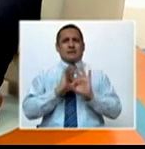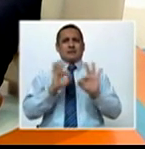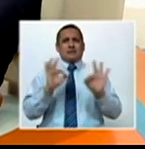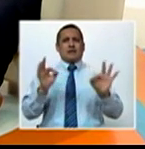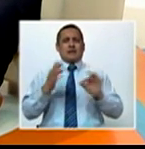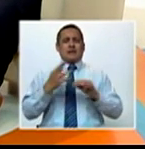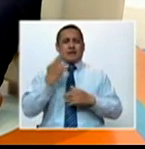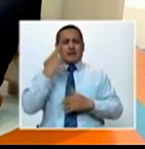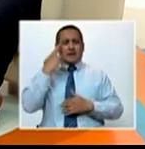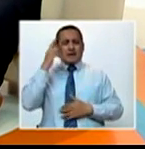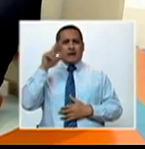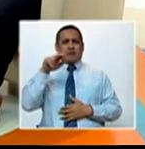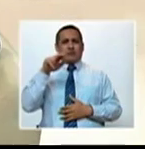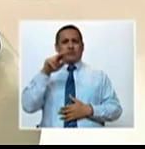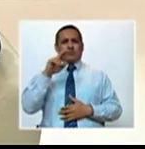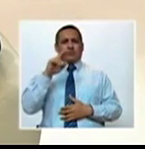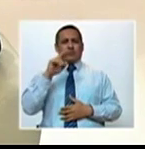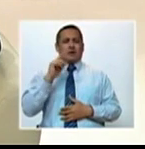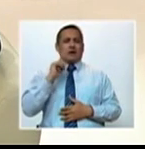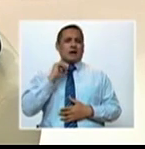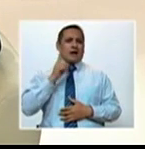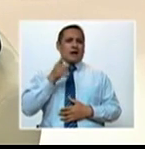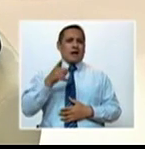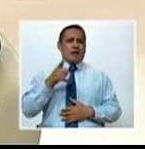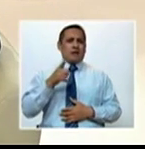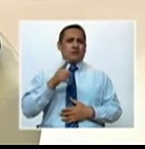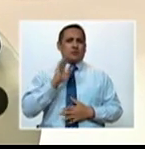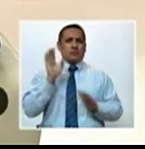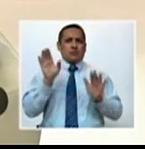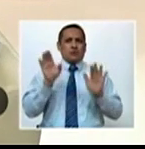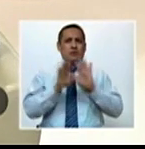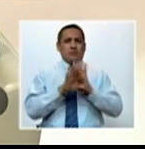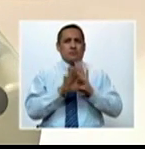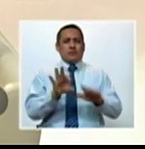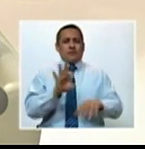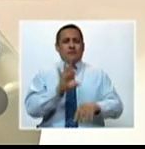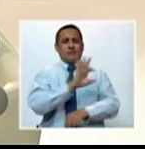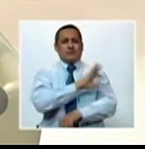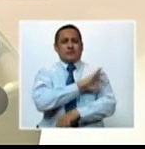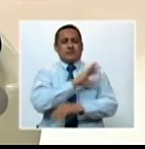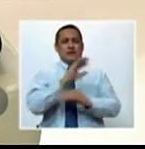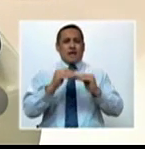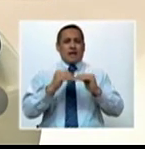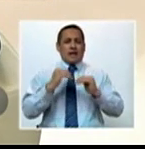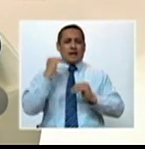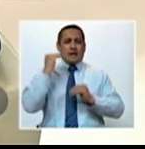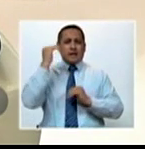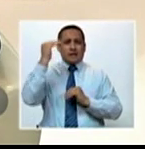razón, no le hace caso al fiscal supremo